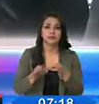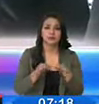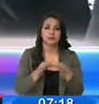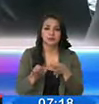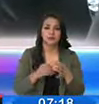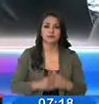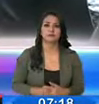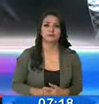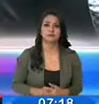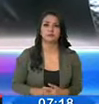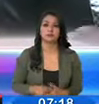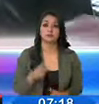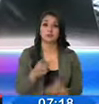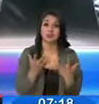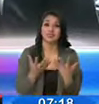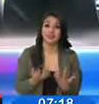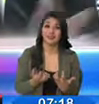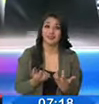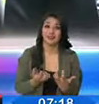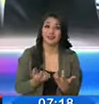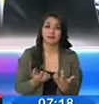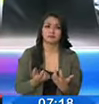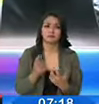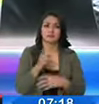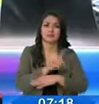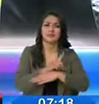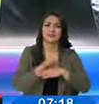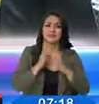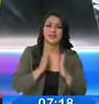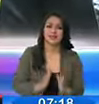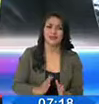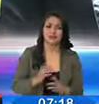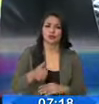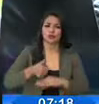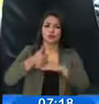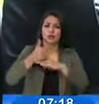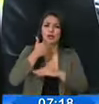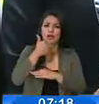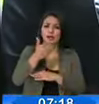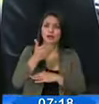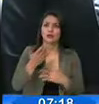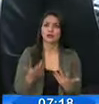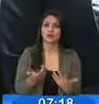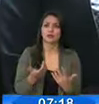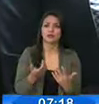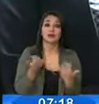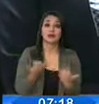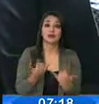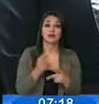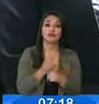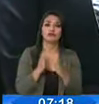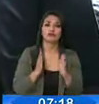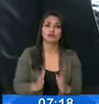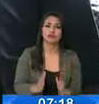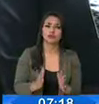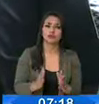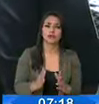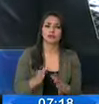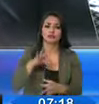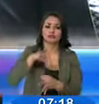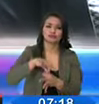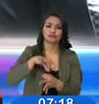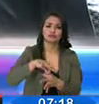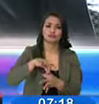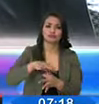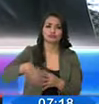esperen ocupar un espacio dirigencial no estén desempeñando funciones de elección popular en